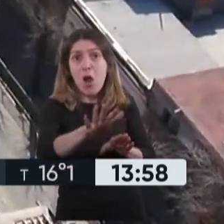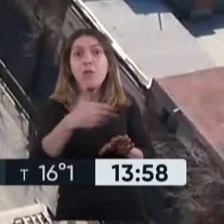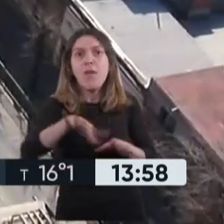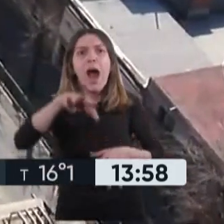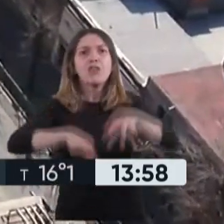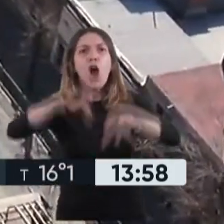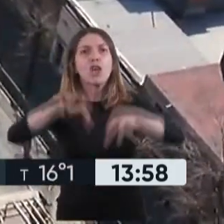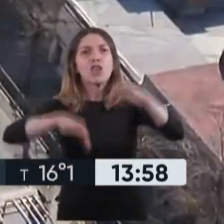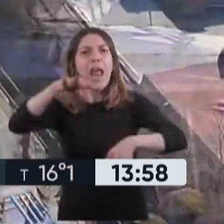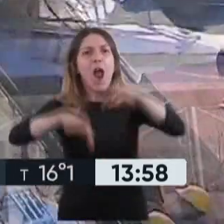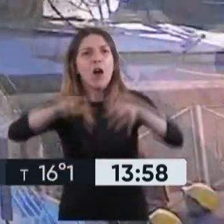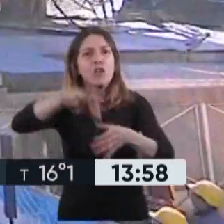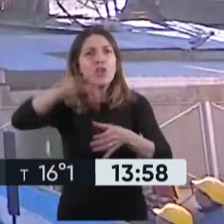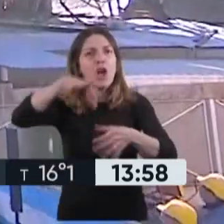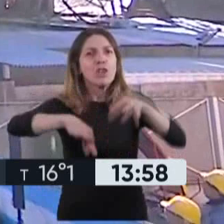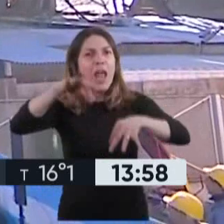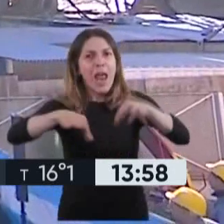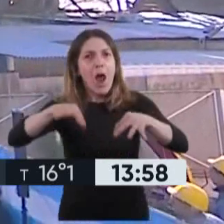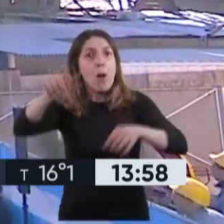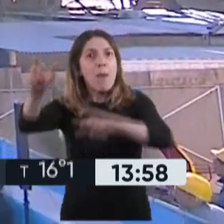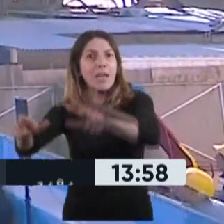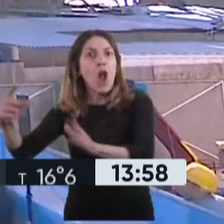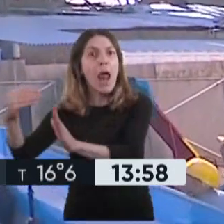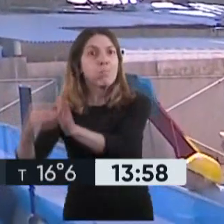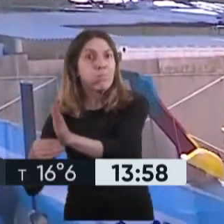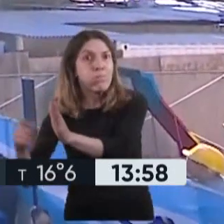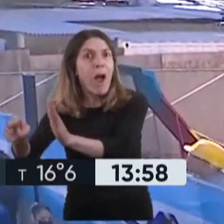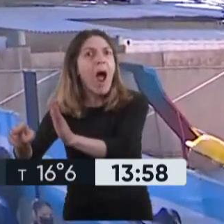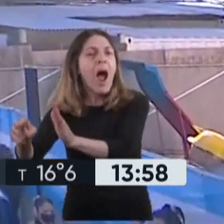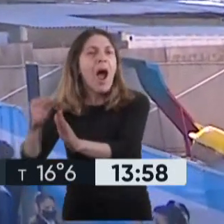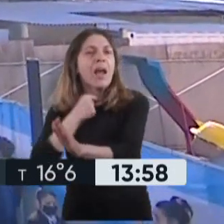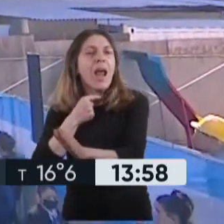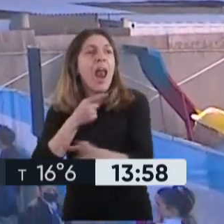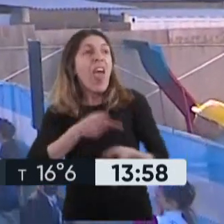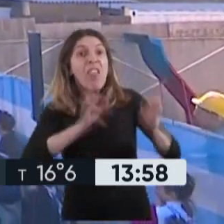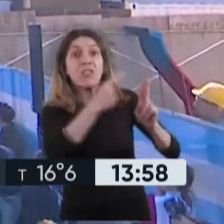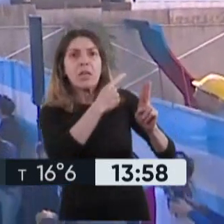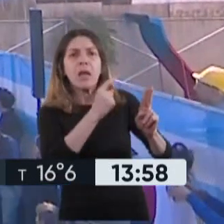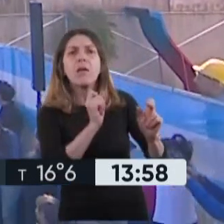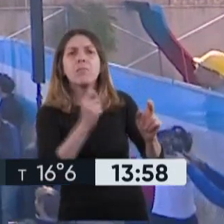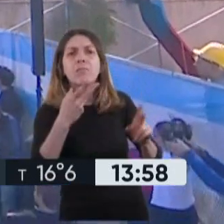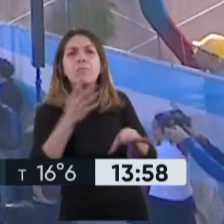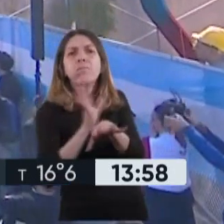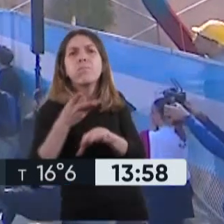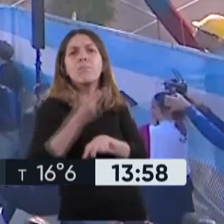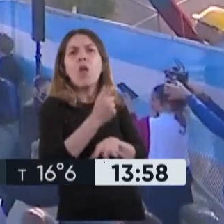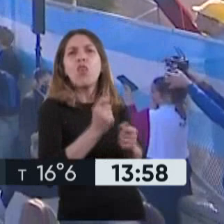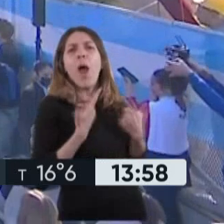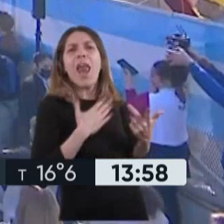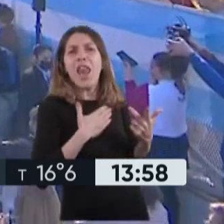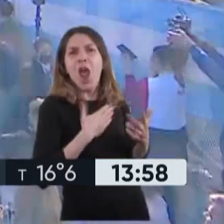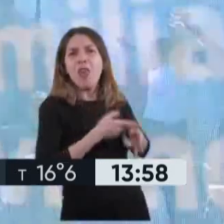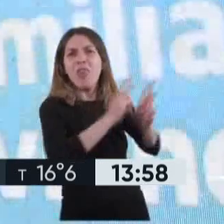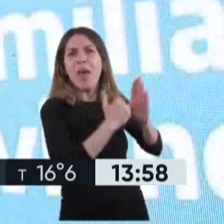entre los que quieren hacer a tener un departamento en un edificio como este pero vengo de san